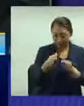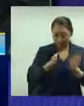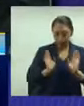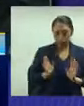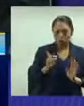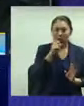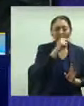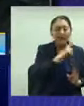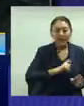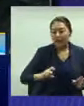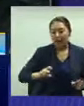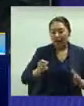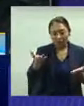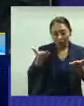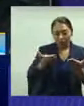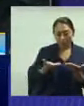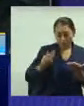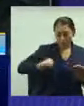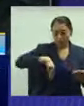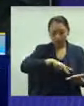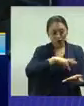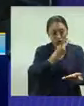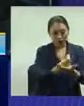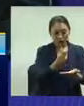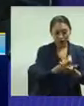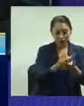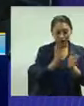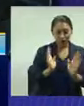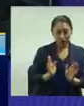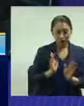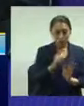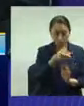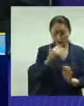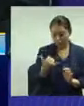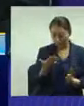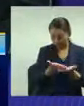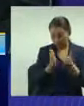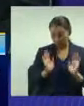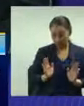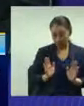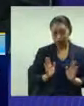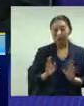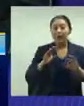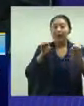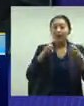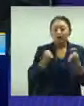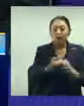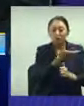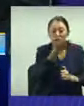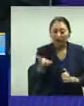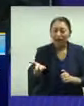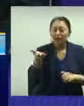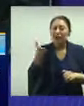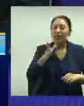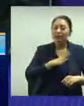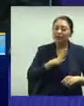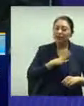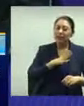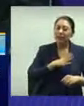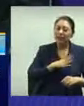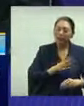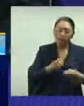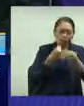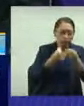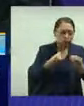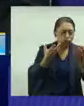dado nada del seguro el ministro de Finanzas, a pesar de que hasta el requerimiento. Entonces, tienen una sobrecarga los médicos de